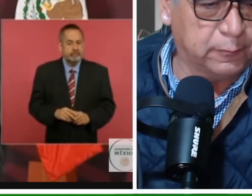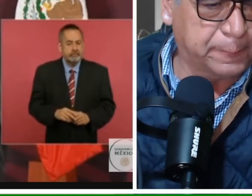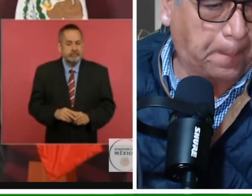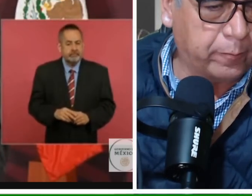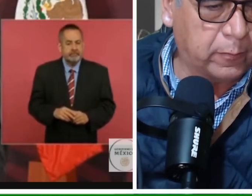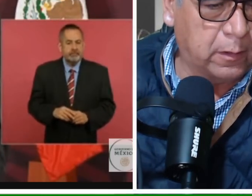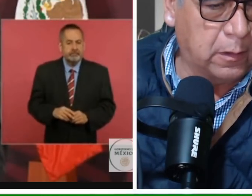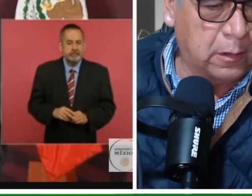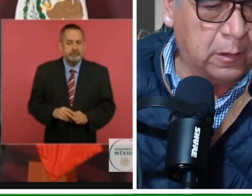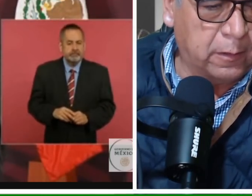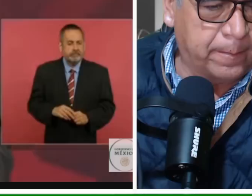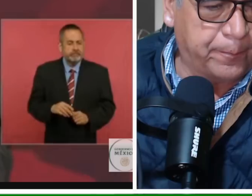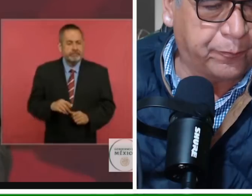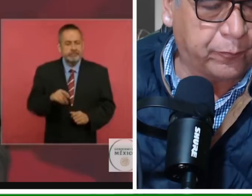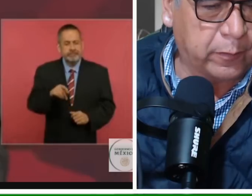Tabasco,